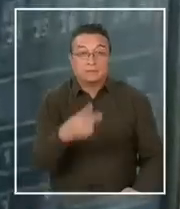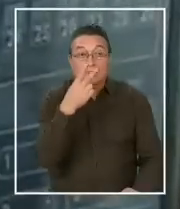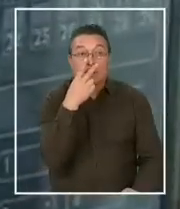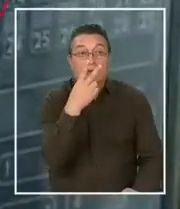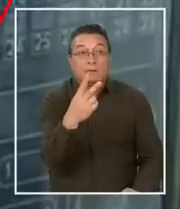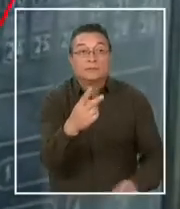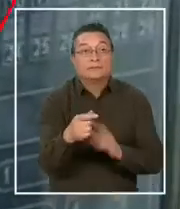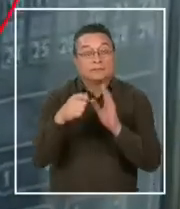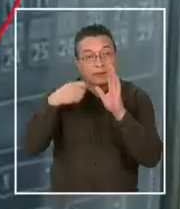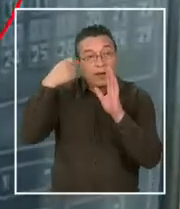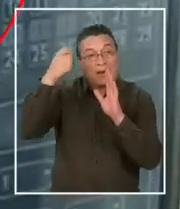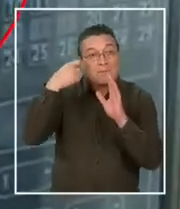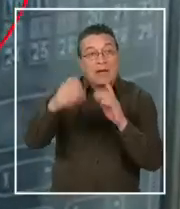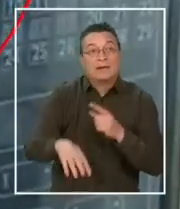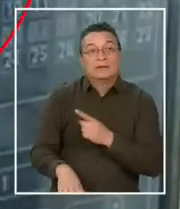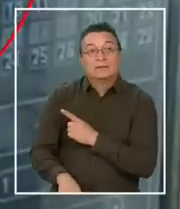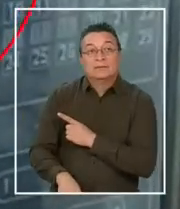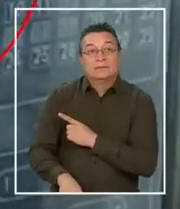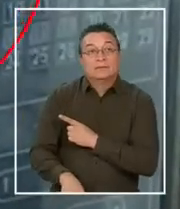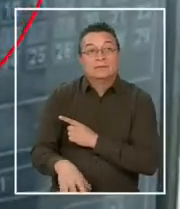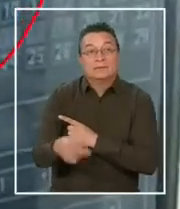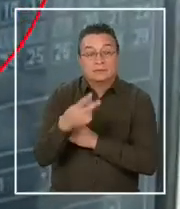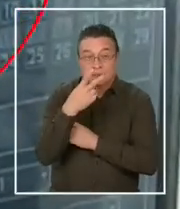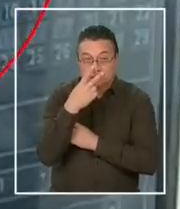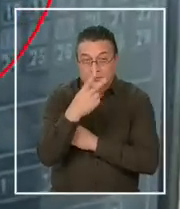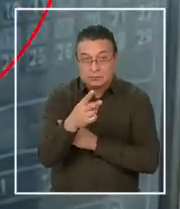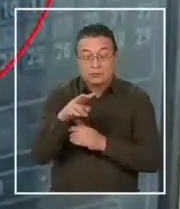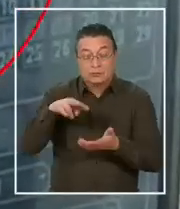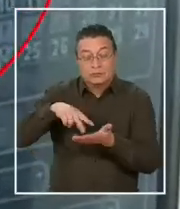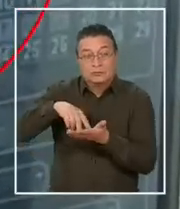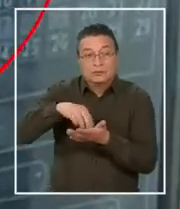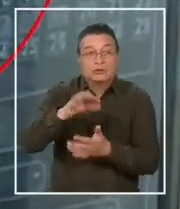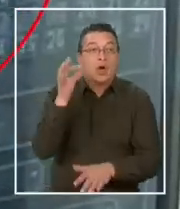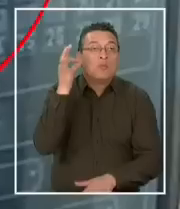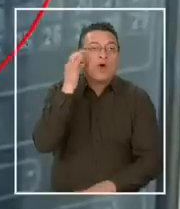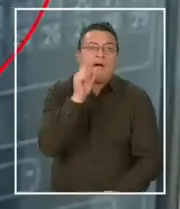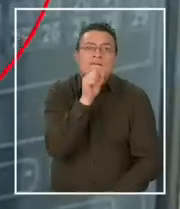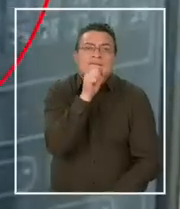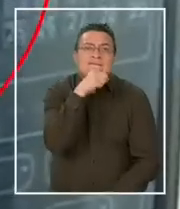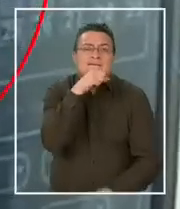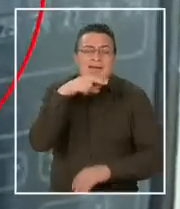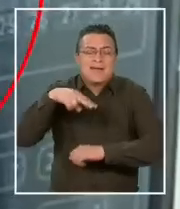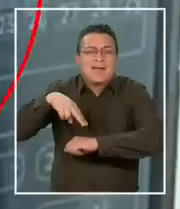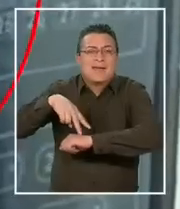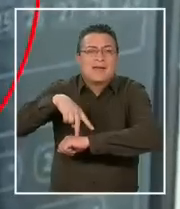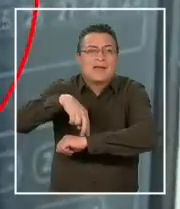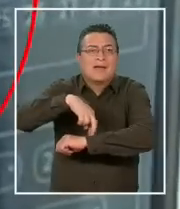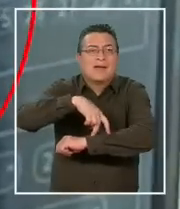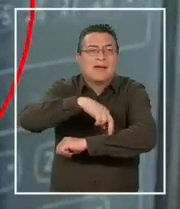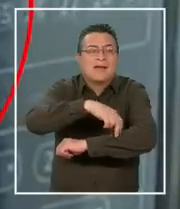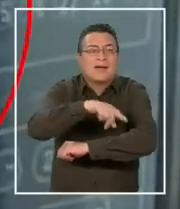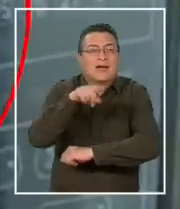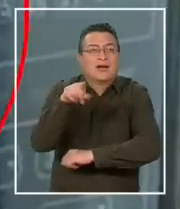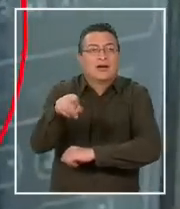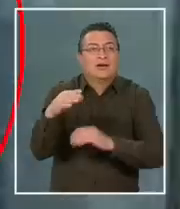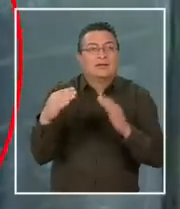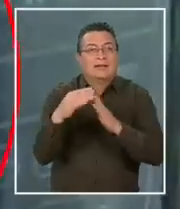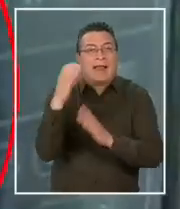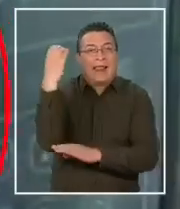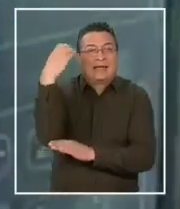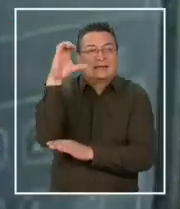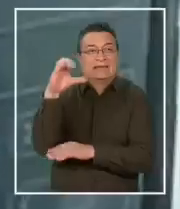preste atención a las siguientes imágenes. A simple vista se observa que ingresa una mujer de avanzada edad a este condominio Altos del Milagro, en La